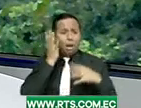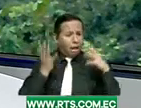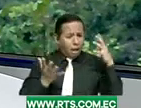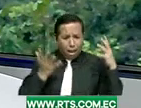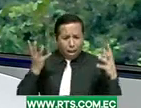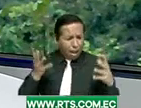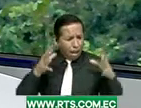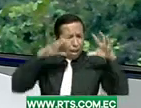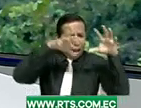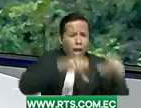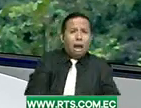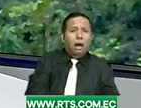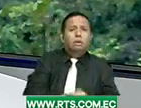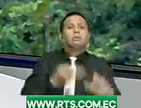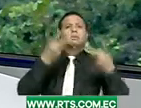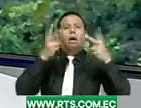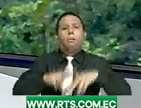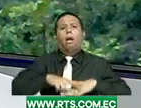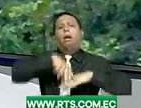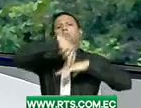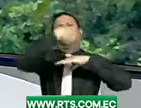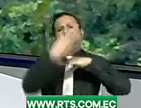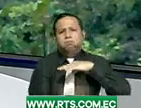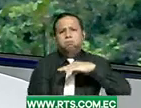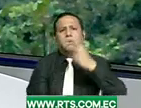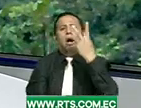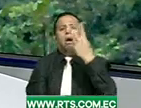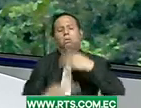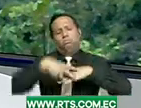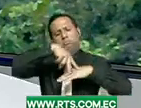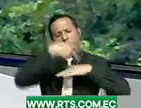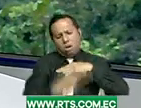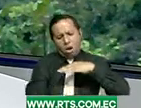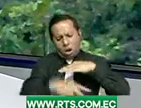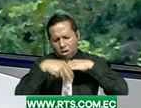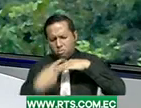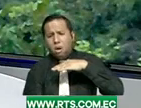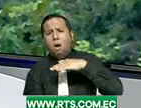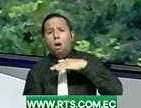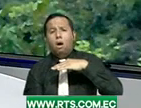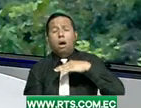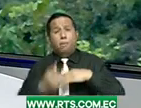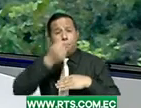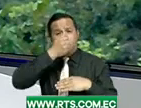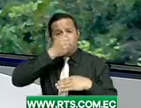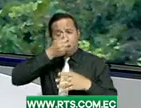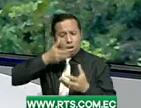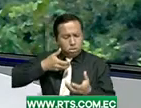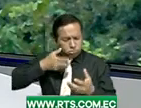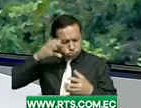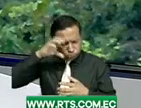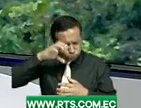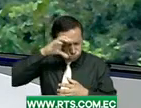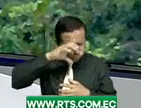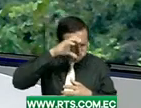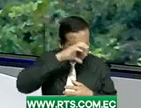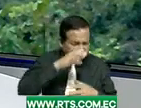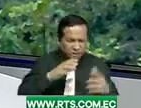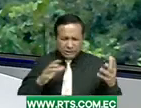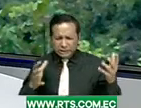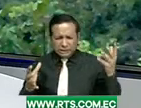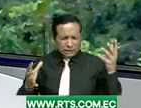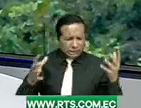también cayó al correntoso afluente. Bomberos suspendieron las labores de búsqueda debido a las malas condiciones